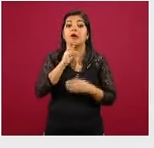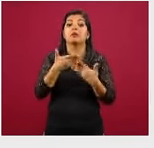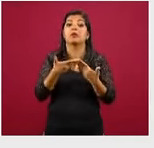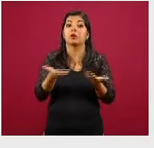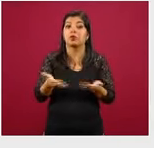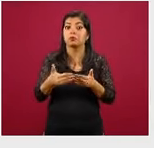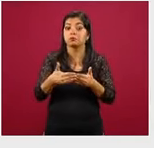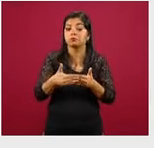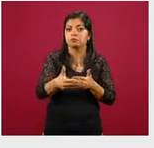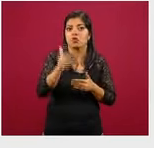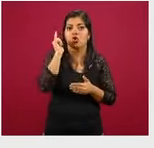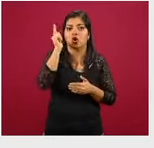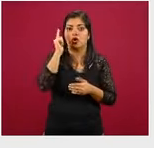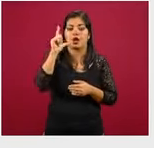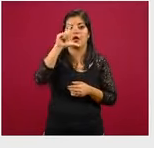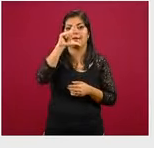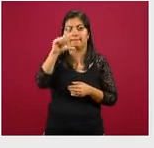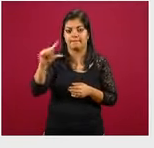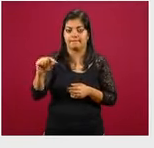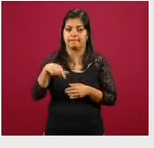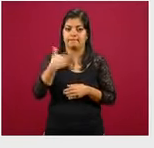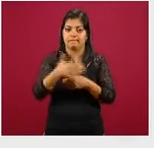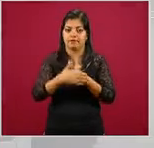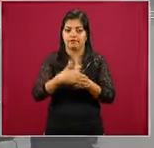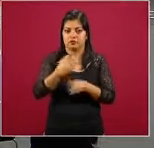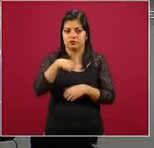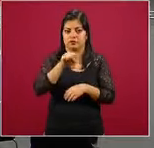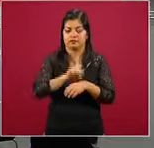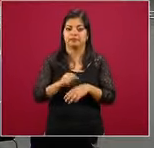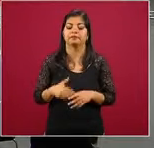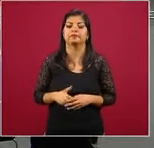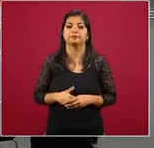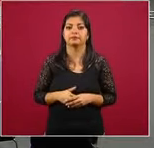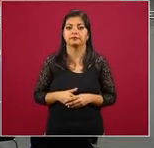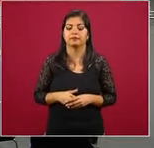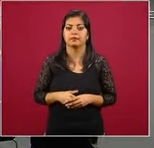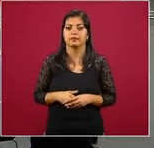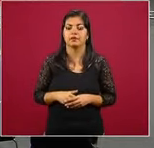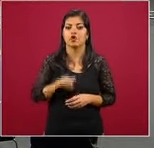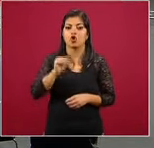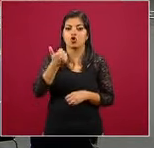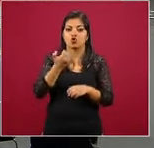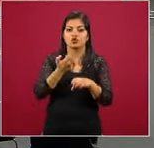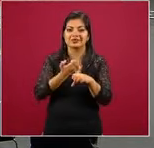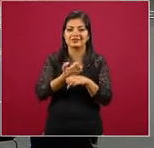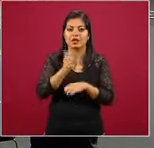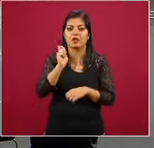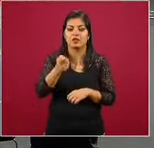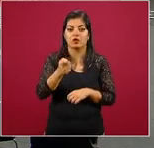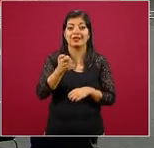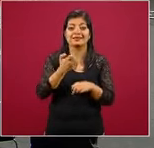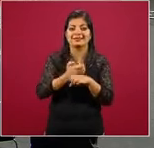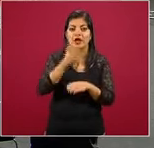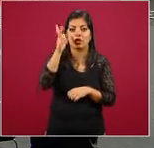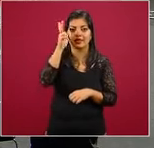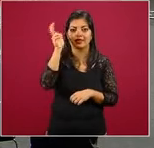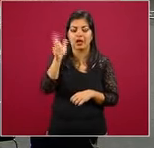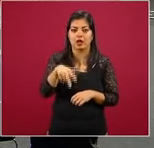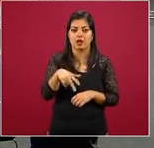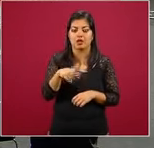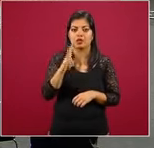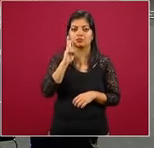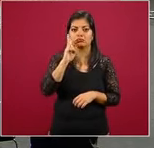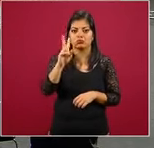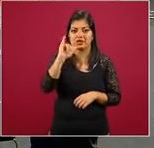esperemos, disminuyendo en las siguientes semanas. Veamos ahora el siguiente estado, sería Hidalgo. Aquí vemos